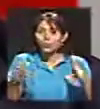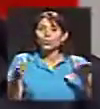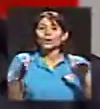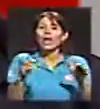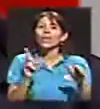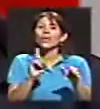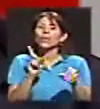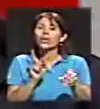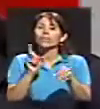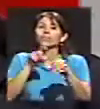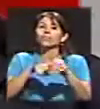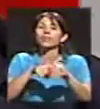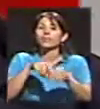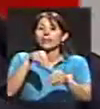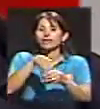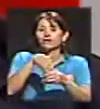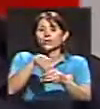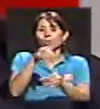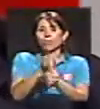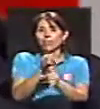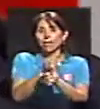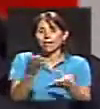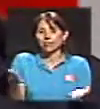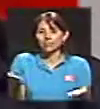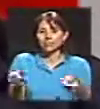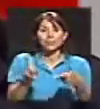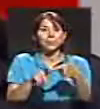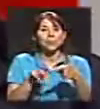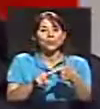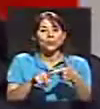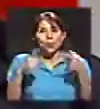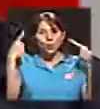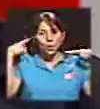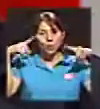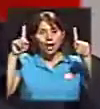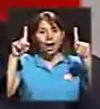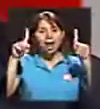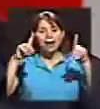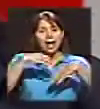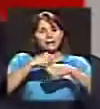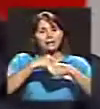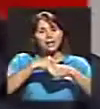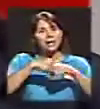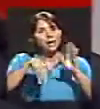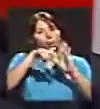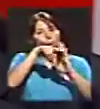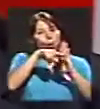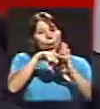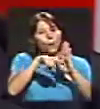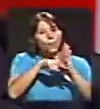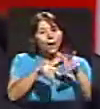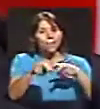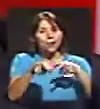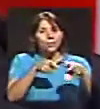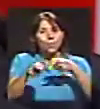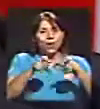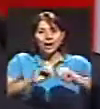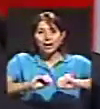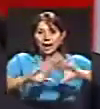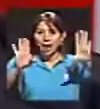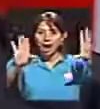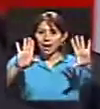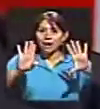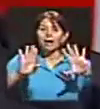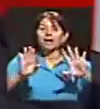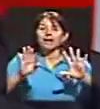entidades. Lo segundo, lograr una normativa, crear un marco regulatorio claro, transparente,